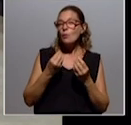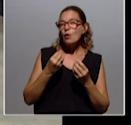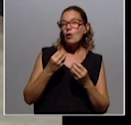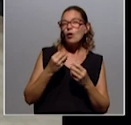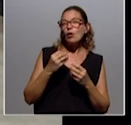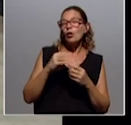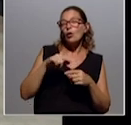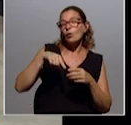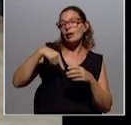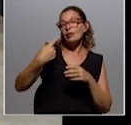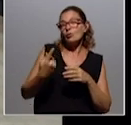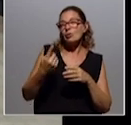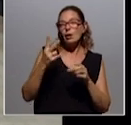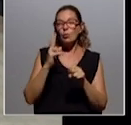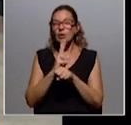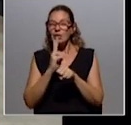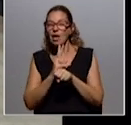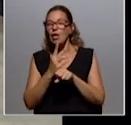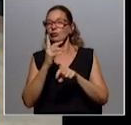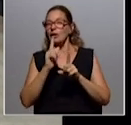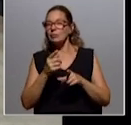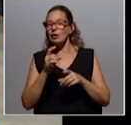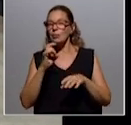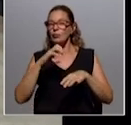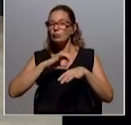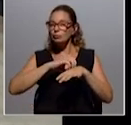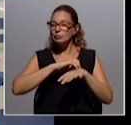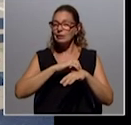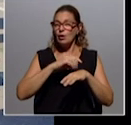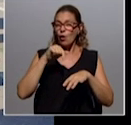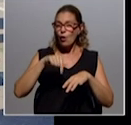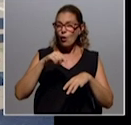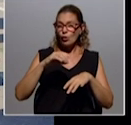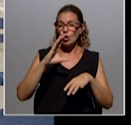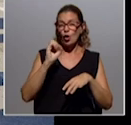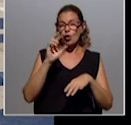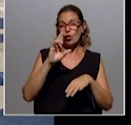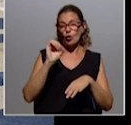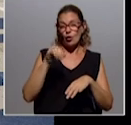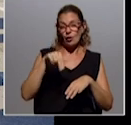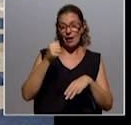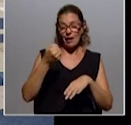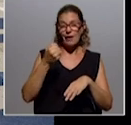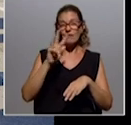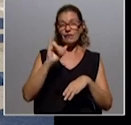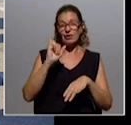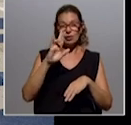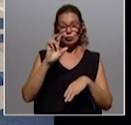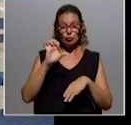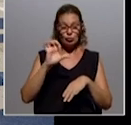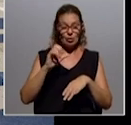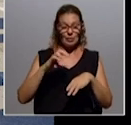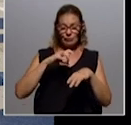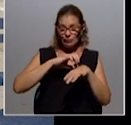ido previniendo todo lo que es la propagación del virus tan famoso hoy, coronavirus, que preocupa tanto, por ejemplo, en América Latina